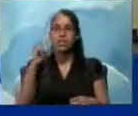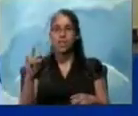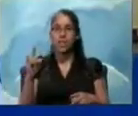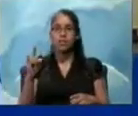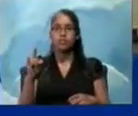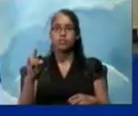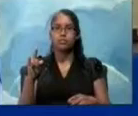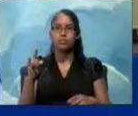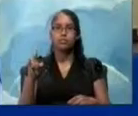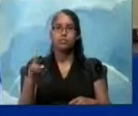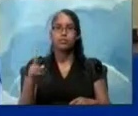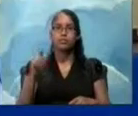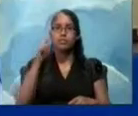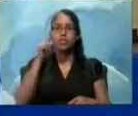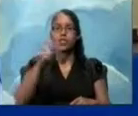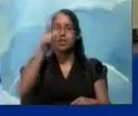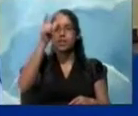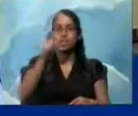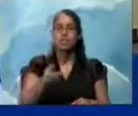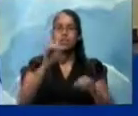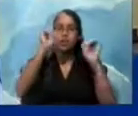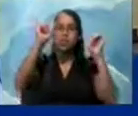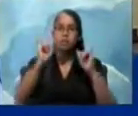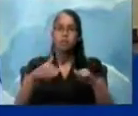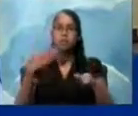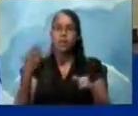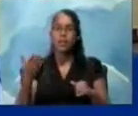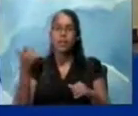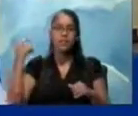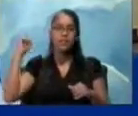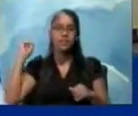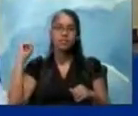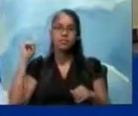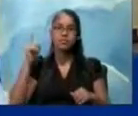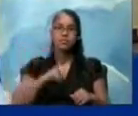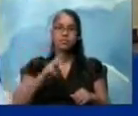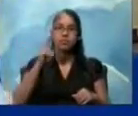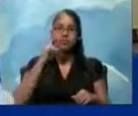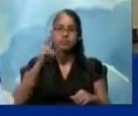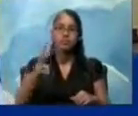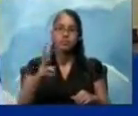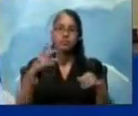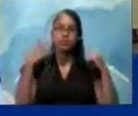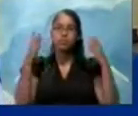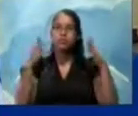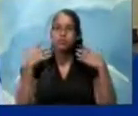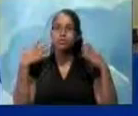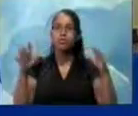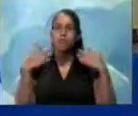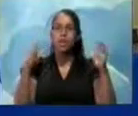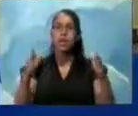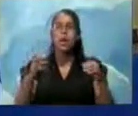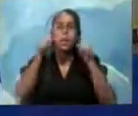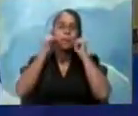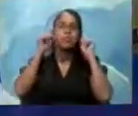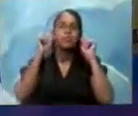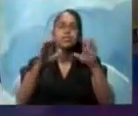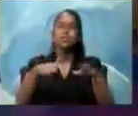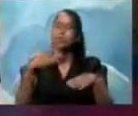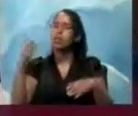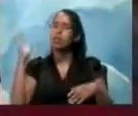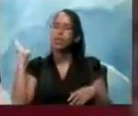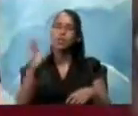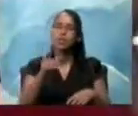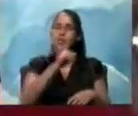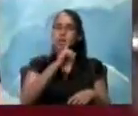Amén. Esos son los mismos que ayer lo vimos aplaudiendo. Bendito el que viene